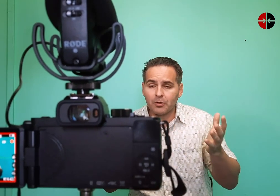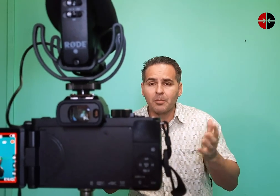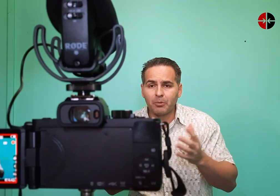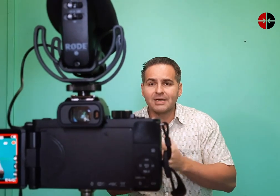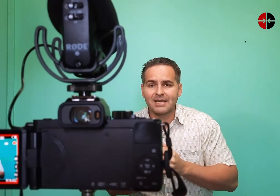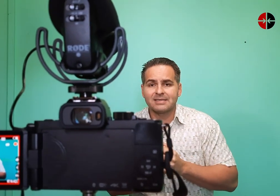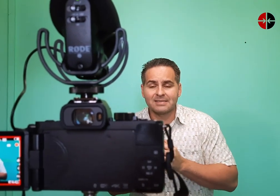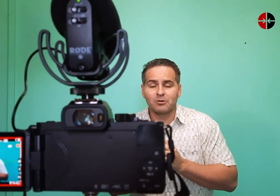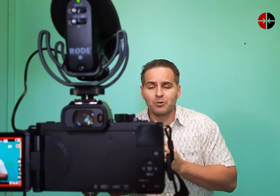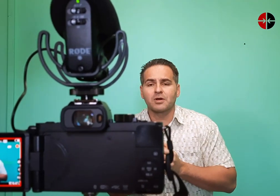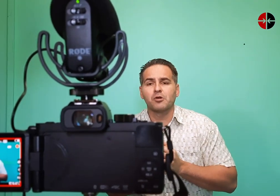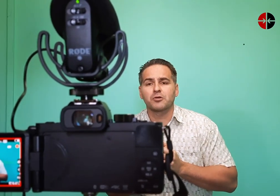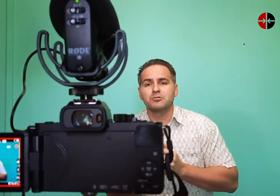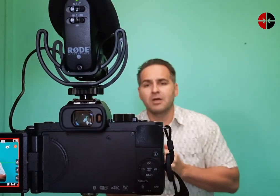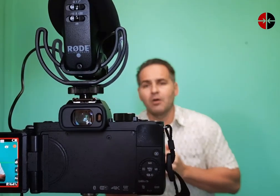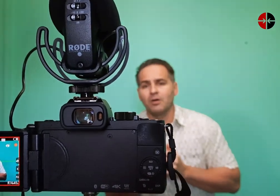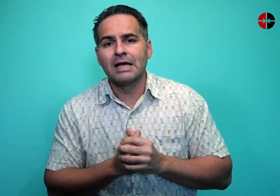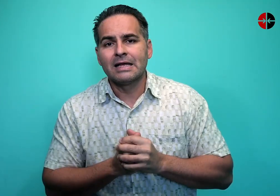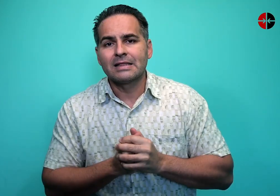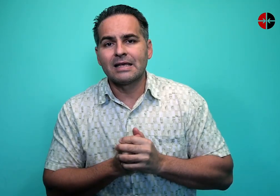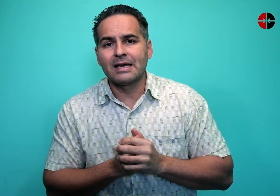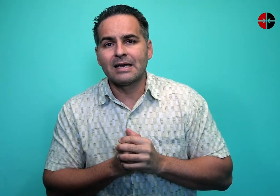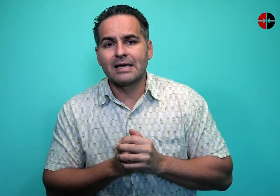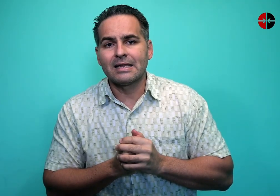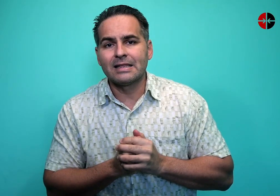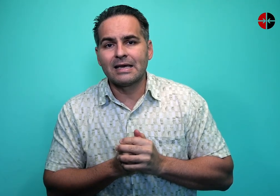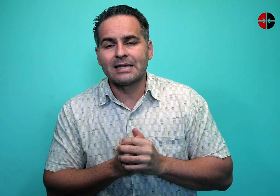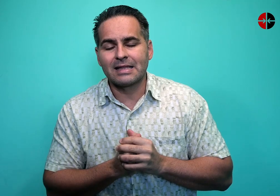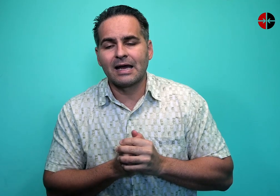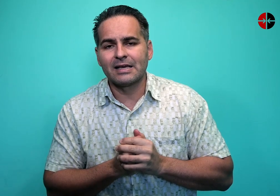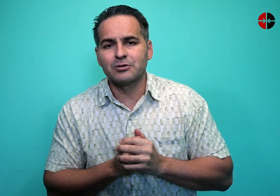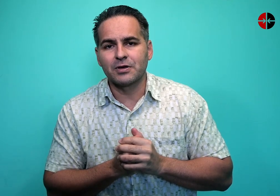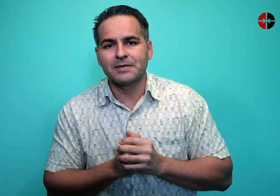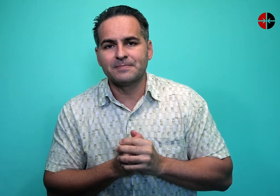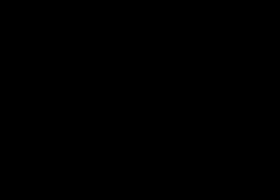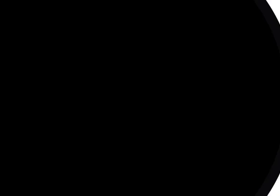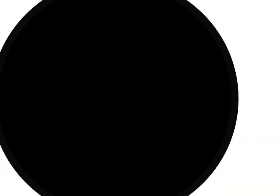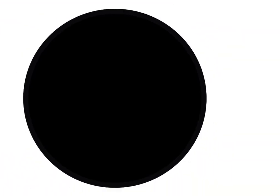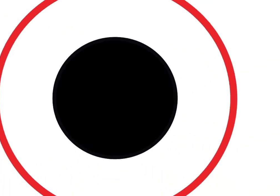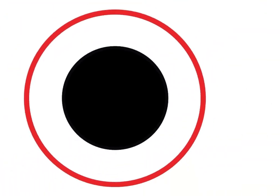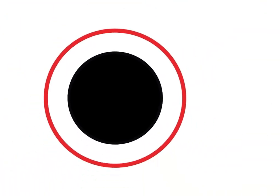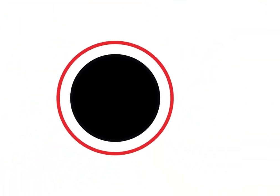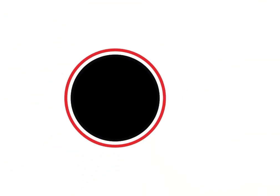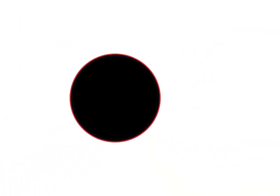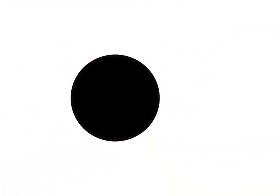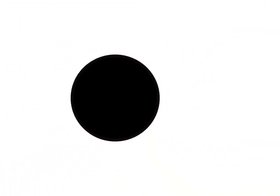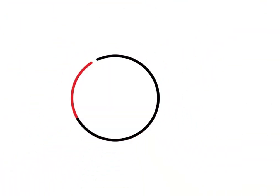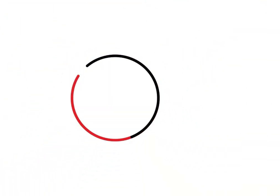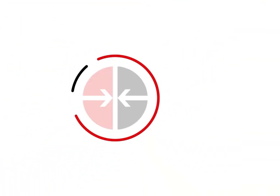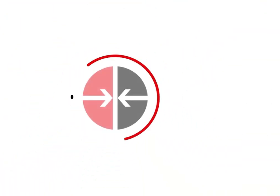pero bueno Después que se conozcan los resultados de estas elecciones